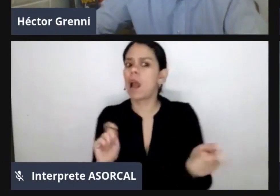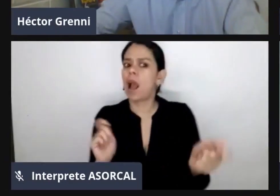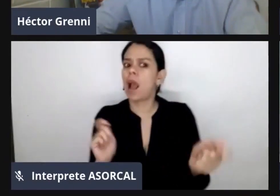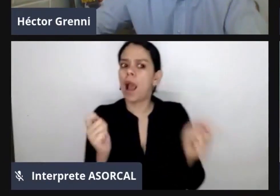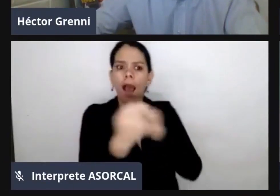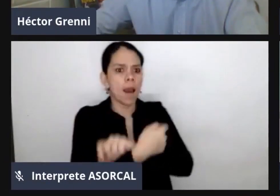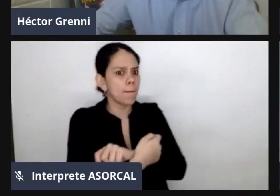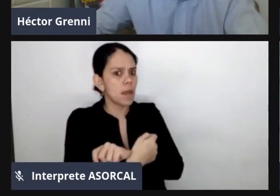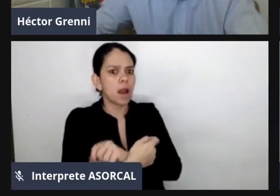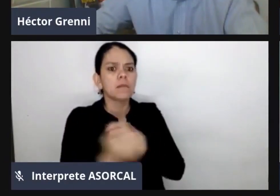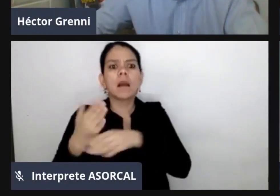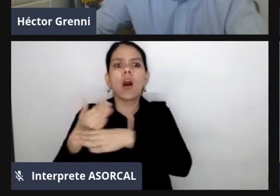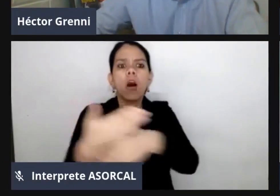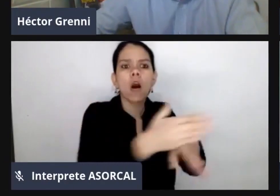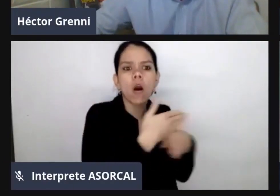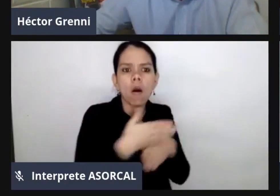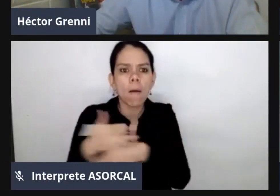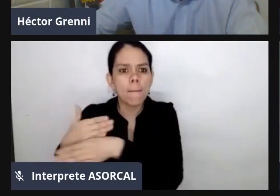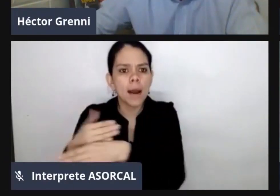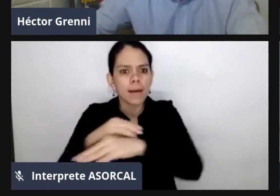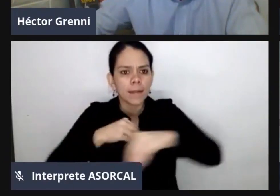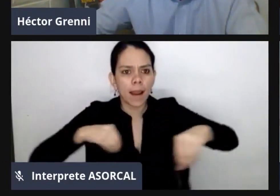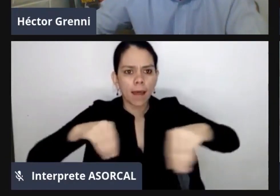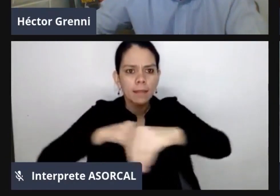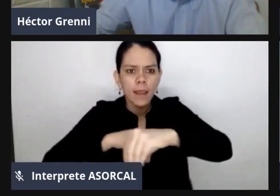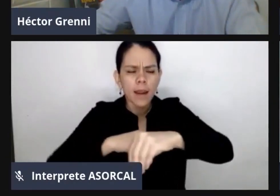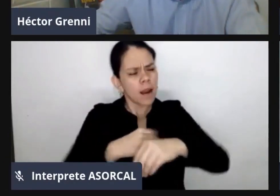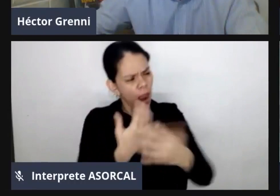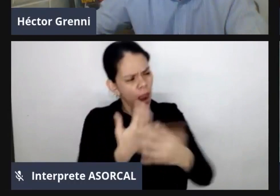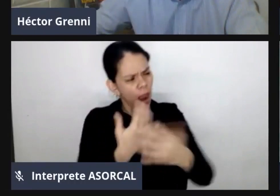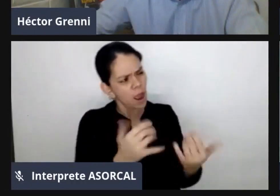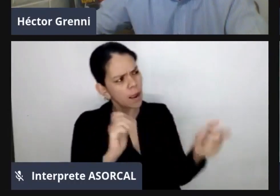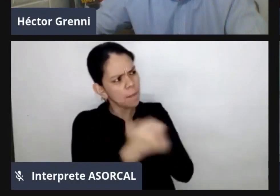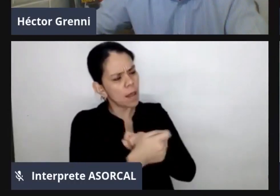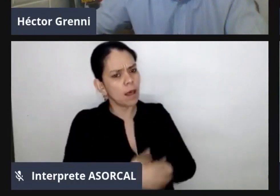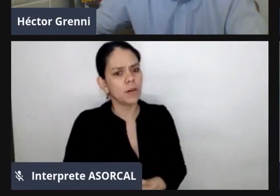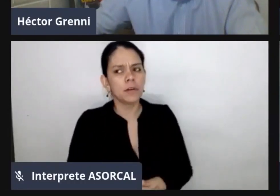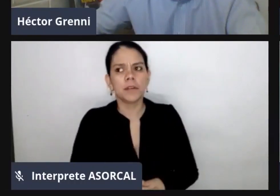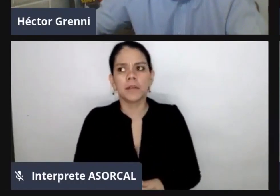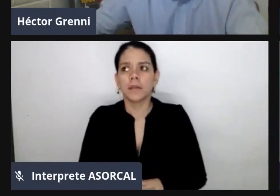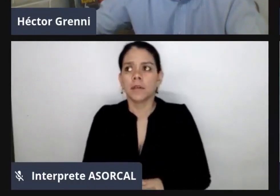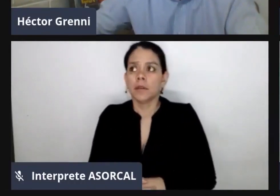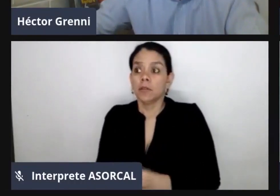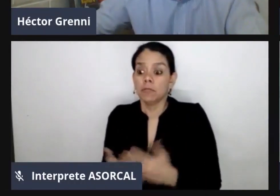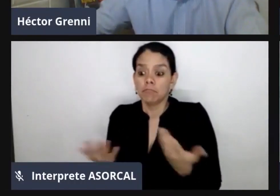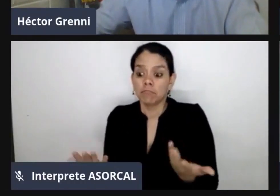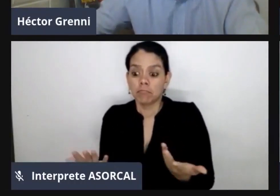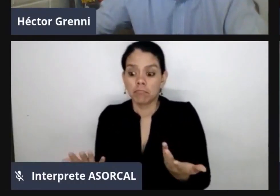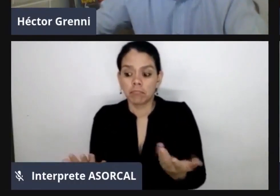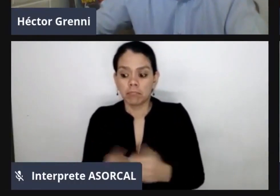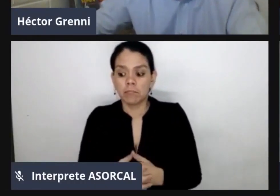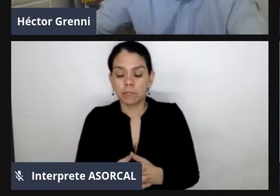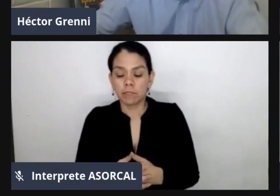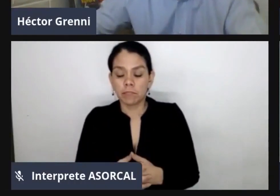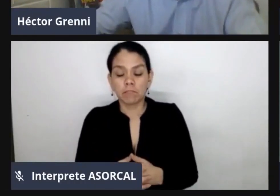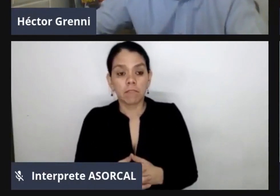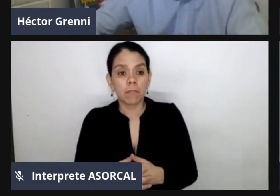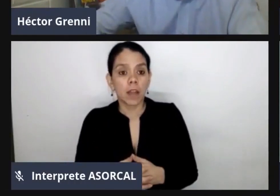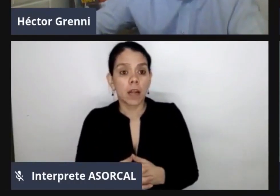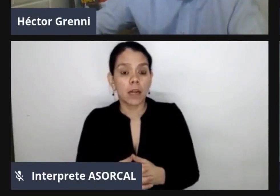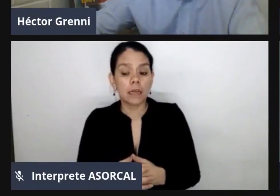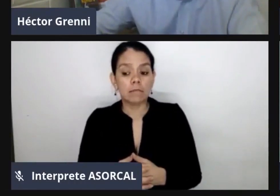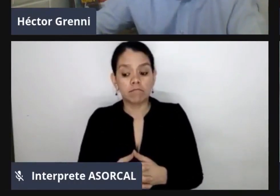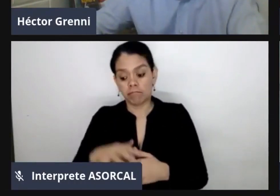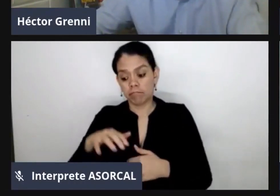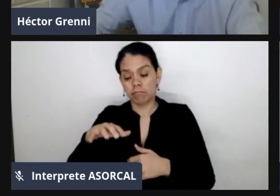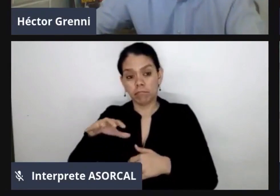La propiedad de la tierra agrícola no ha cambiado, sigue más o menos en las mismas situaciones. Quizás ha habido